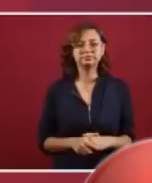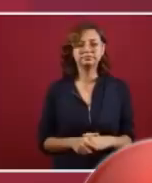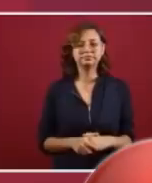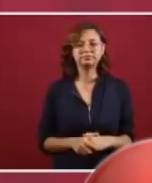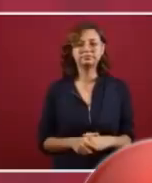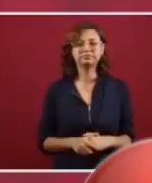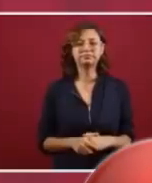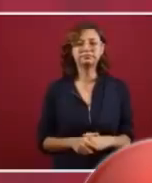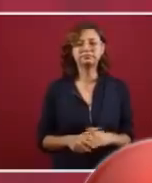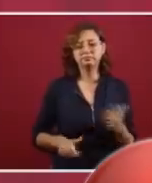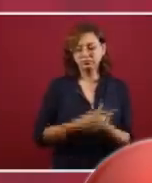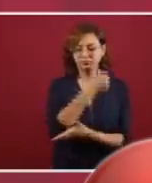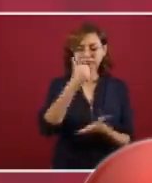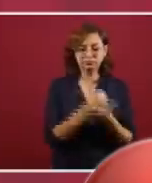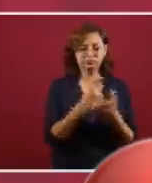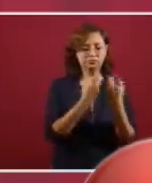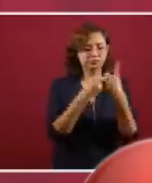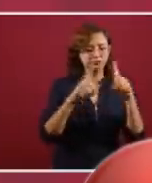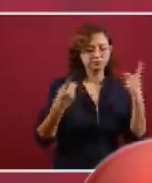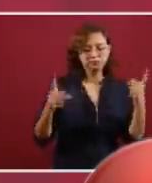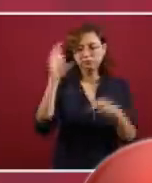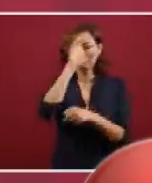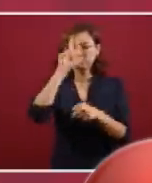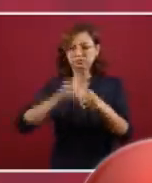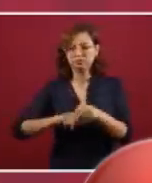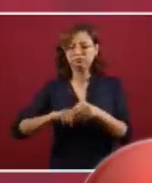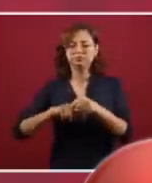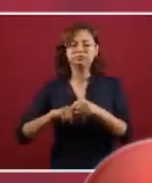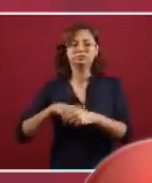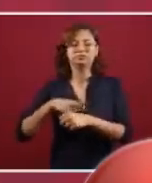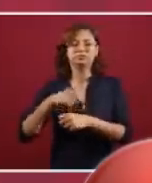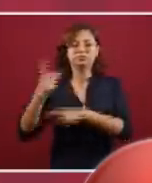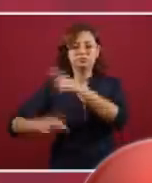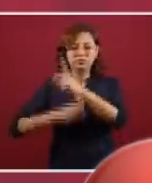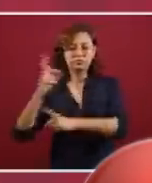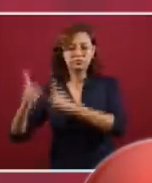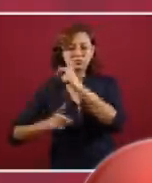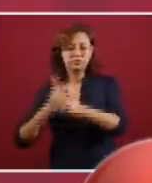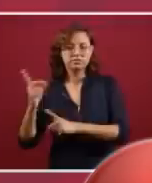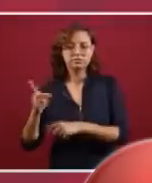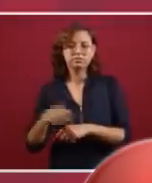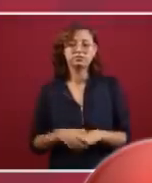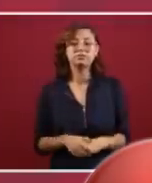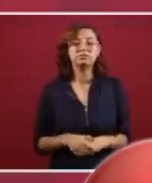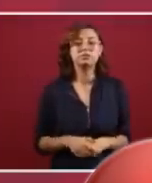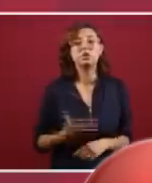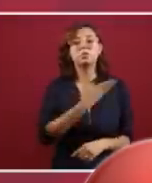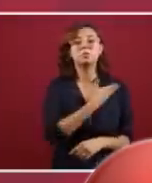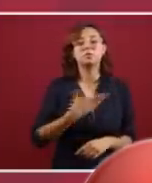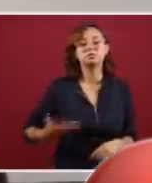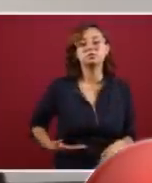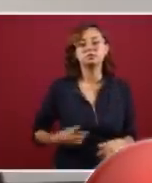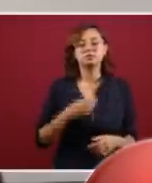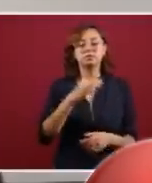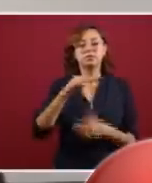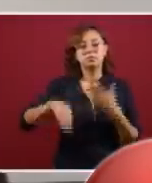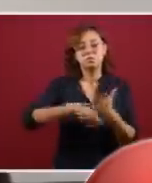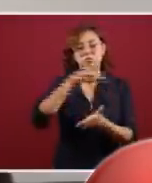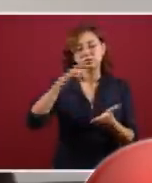desarrollo urbano, cultura y deporte. Entonces, un presidente municipal, un gobernador,